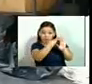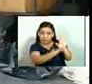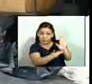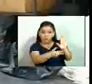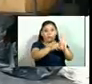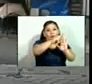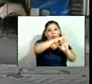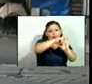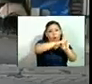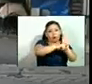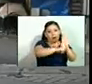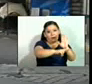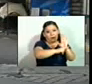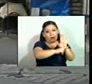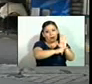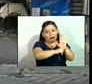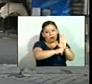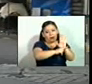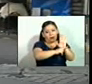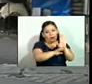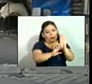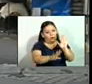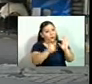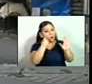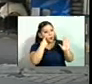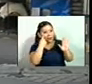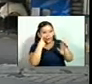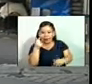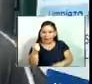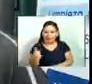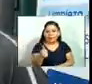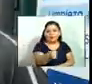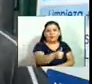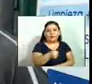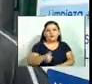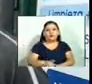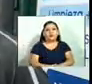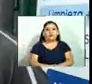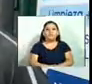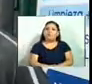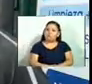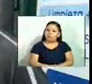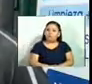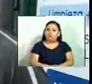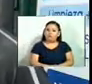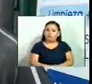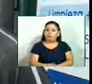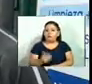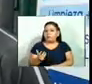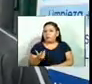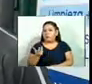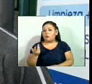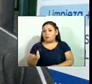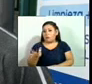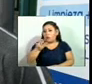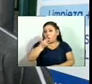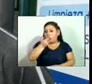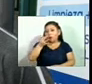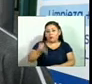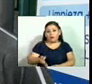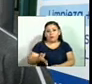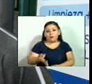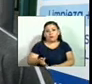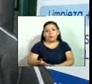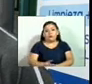que debería cuidar cada salvadoreño. No, ¿verdad? Porque la verdad que estamos